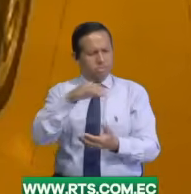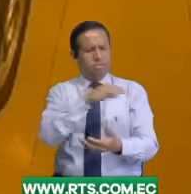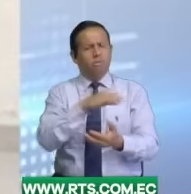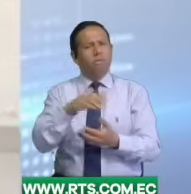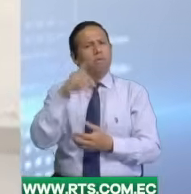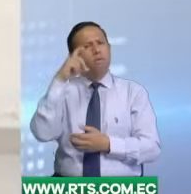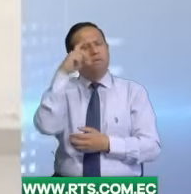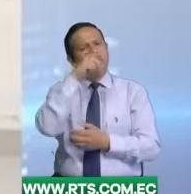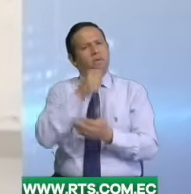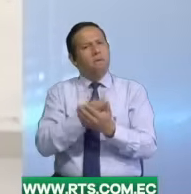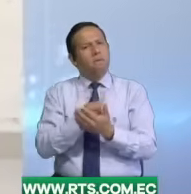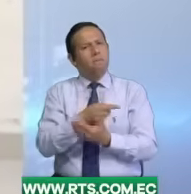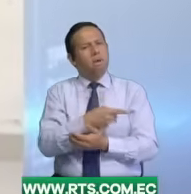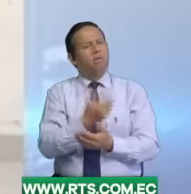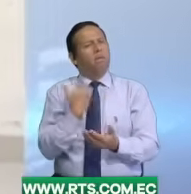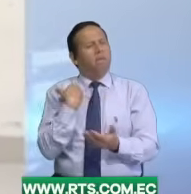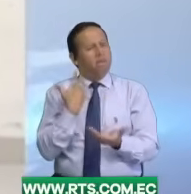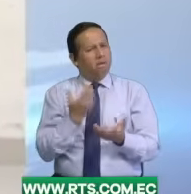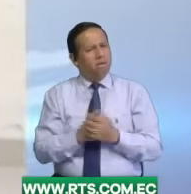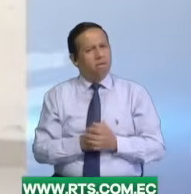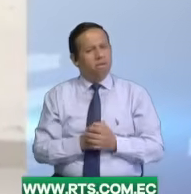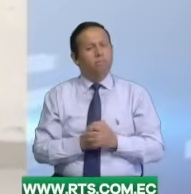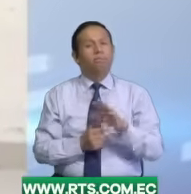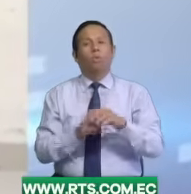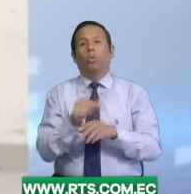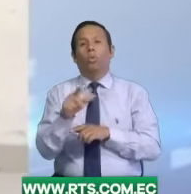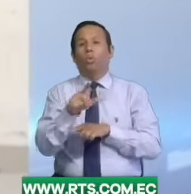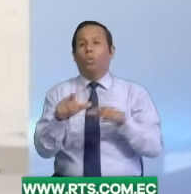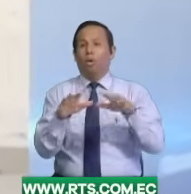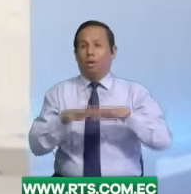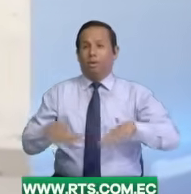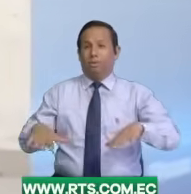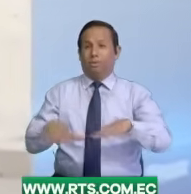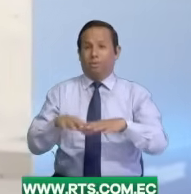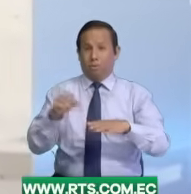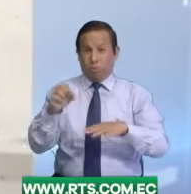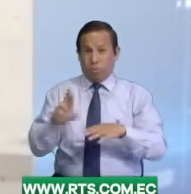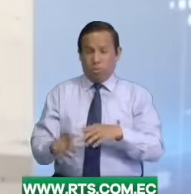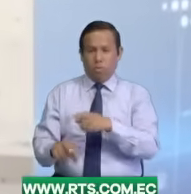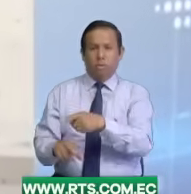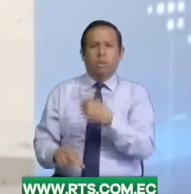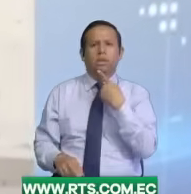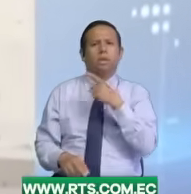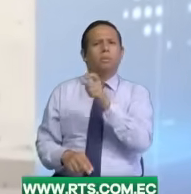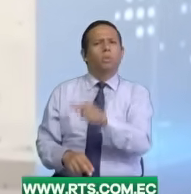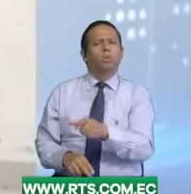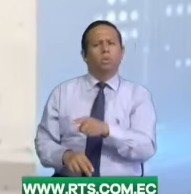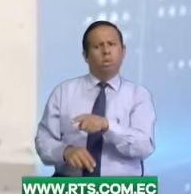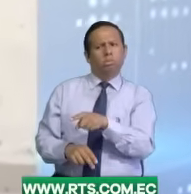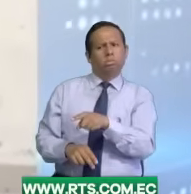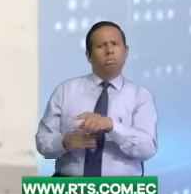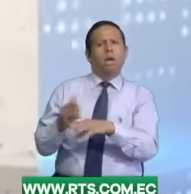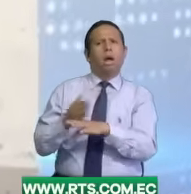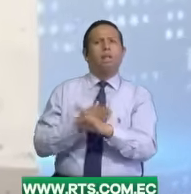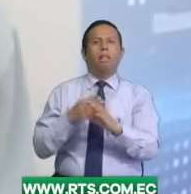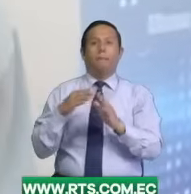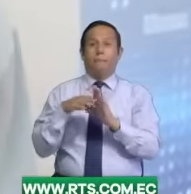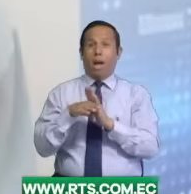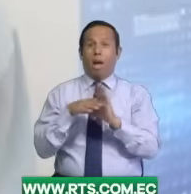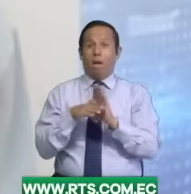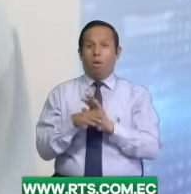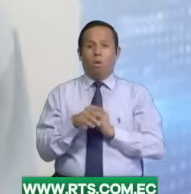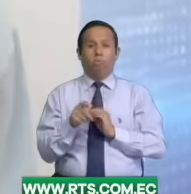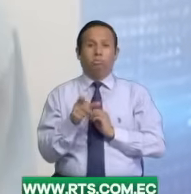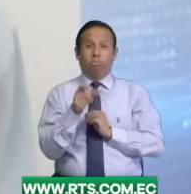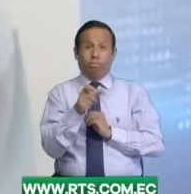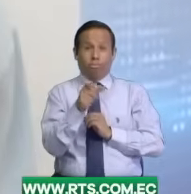conseguir. Por otra parte, en el distrito 9 de octubre también se detuvo a un ciudadano quien recorría los cajeros de la zona. Esperaba